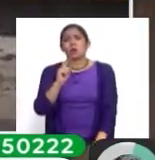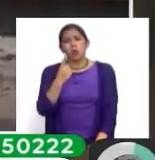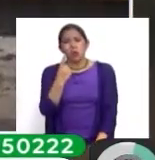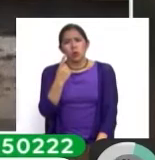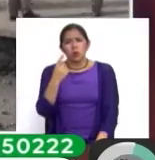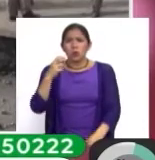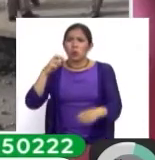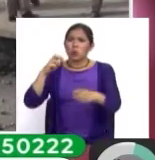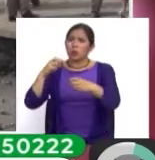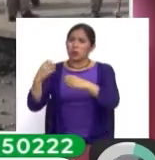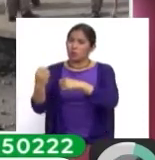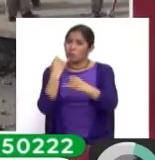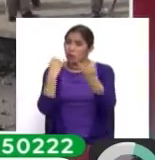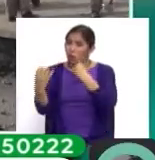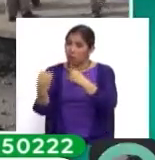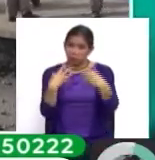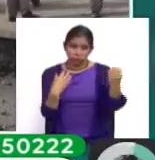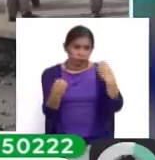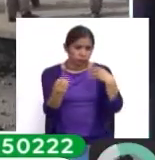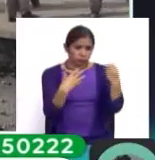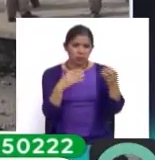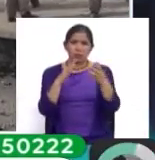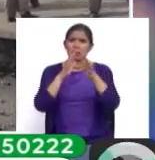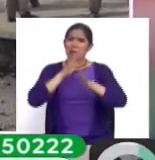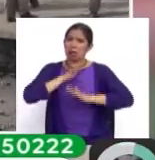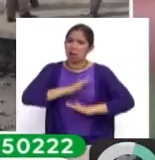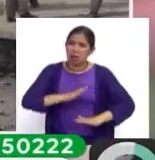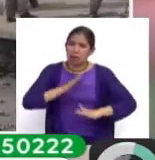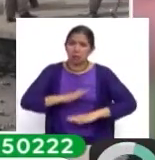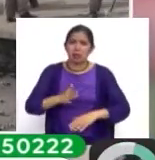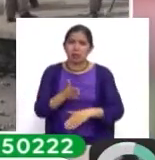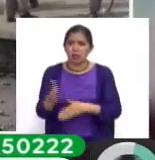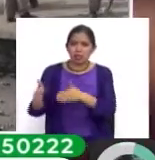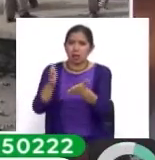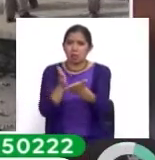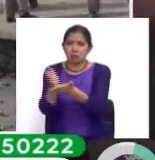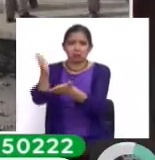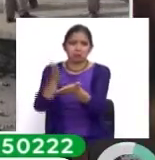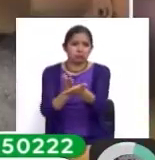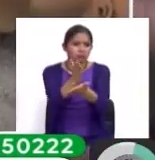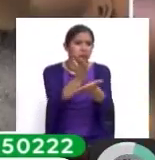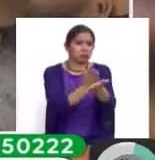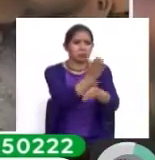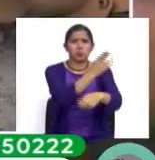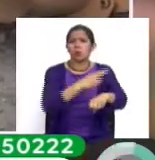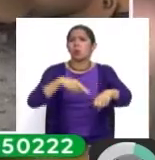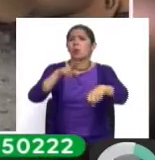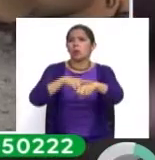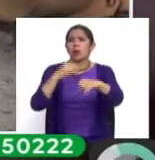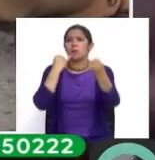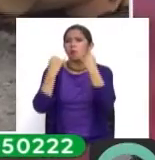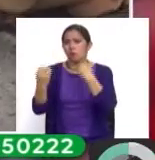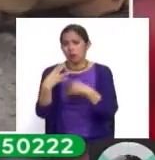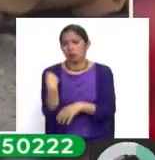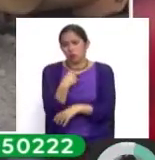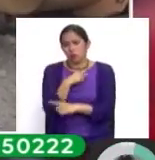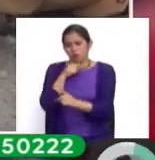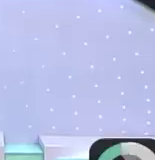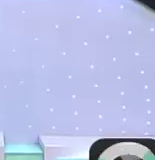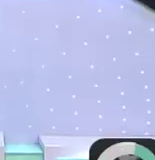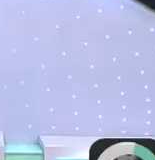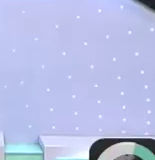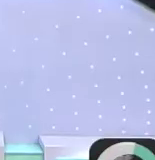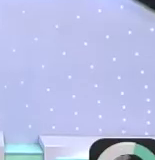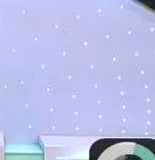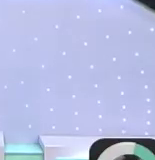Son los reportes que hay de tranquilidad, hay circulación normal. Y bueno, ese es lo que habíamos perseguido y conseguido, ¿no?